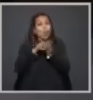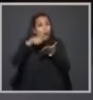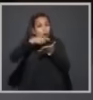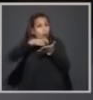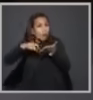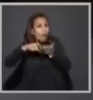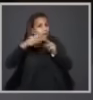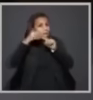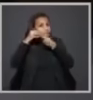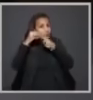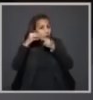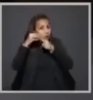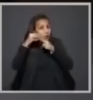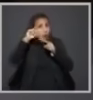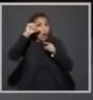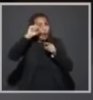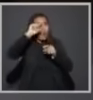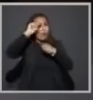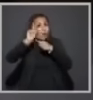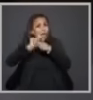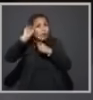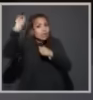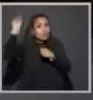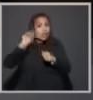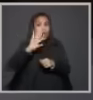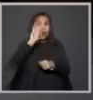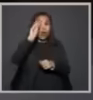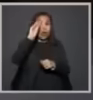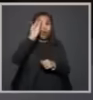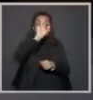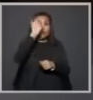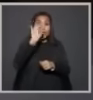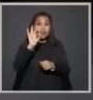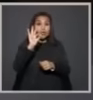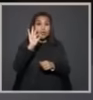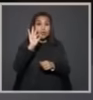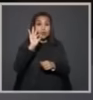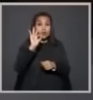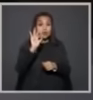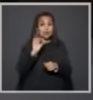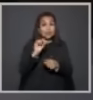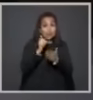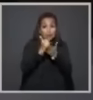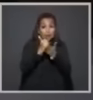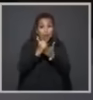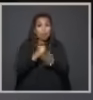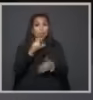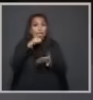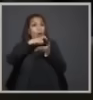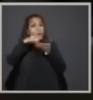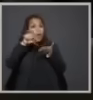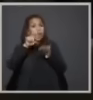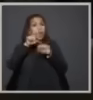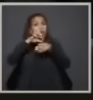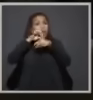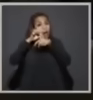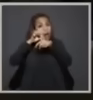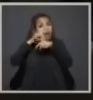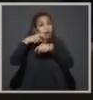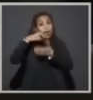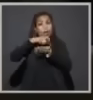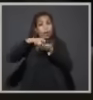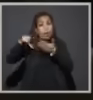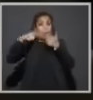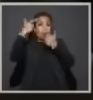Estamos comprando el 90% del arroz que consumimos. Compramos la carne de res, la carne de cerdo, compramos